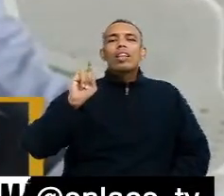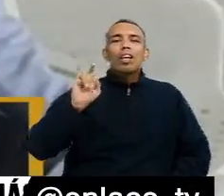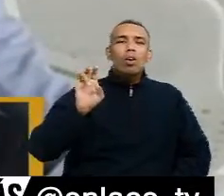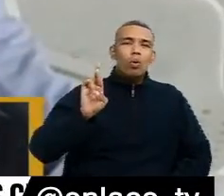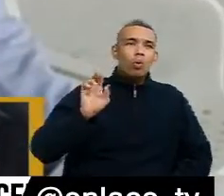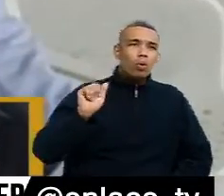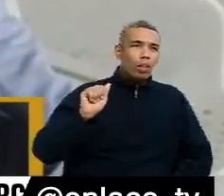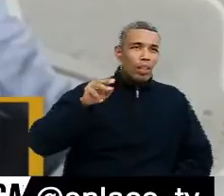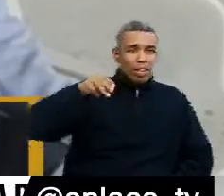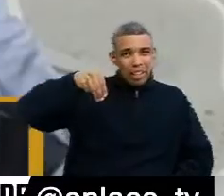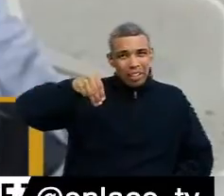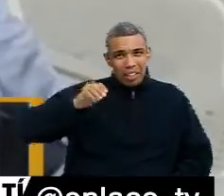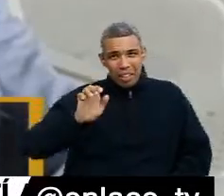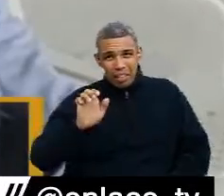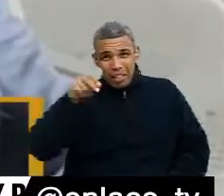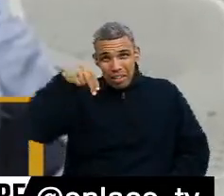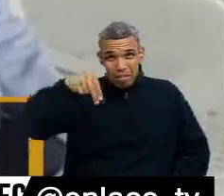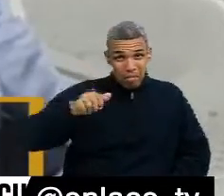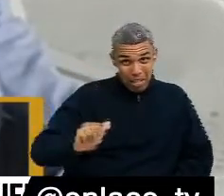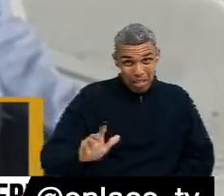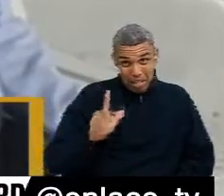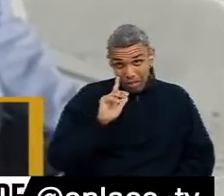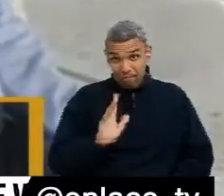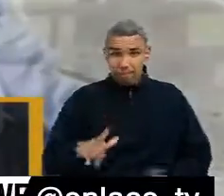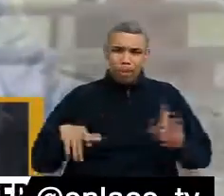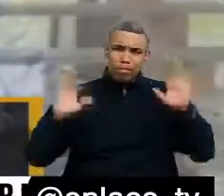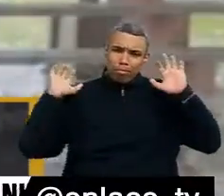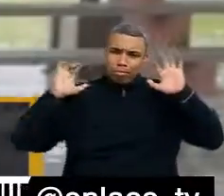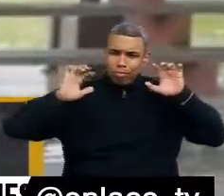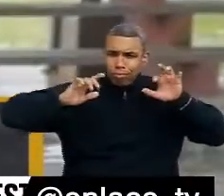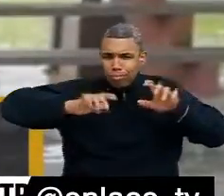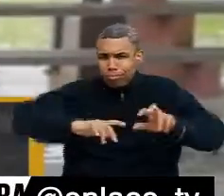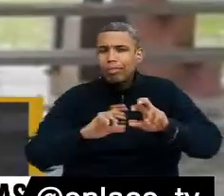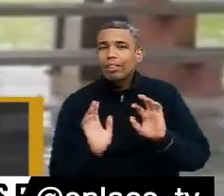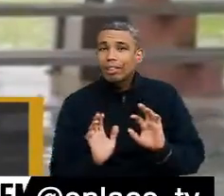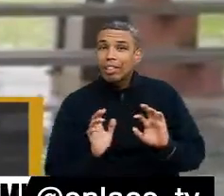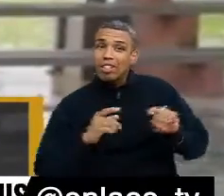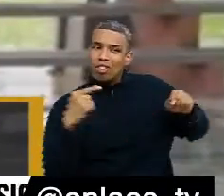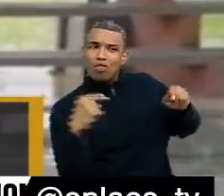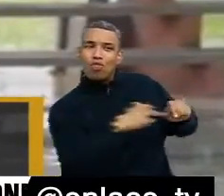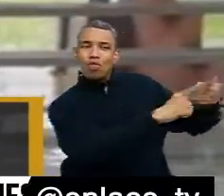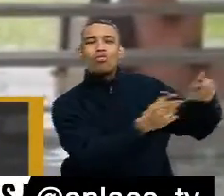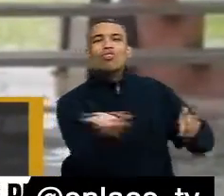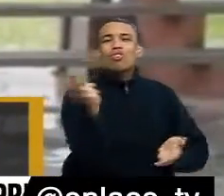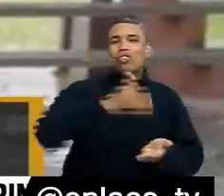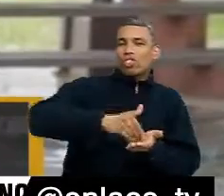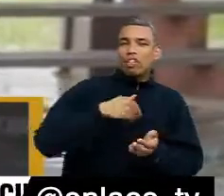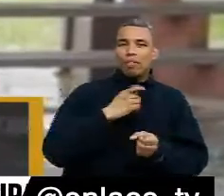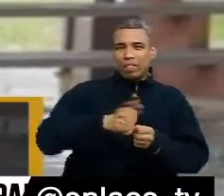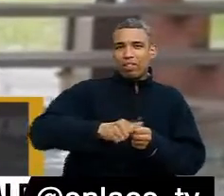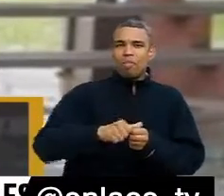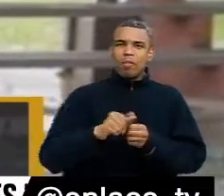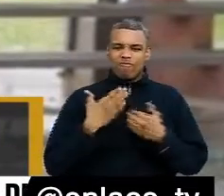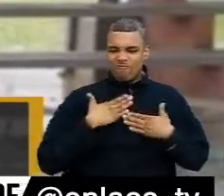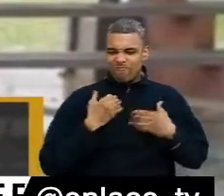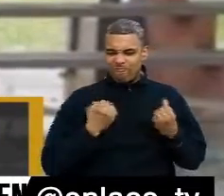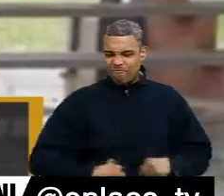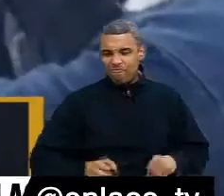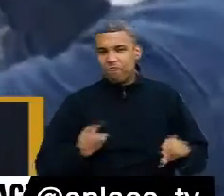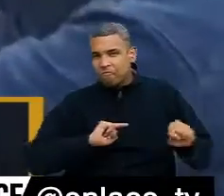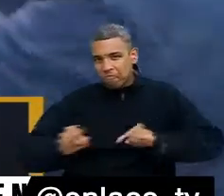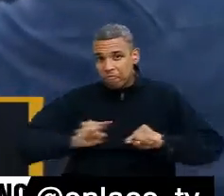Cusiana, al igual que el de los Rubiales y Piriri, que pasaron a ser operados directamente por Ecopetrol. Hoy a las 12 de la noche finalmente se hizo